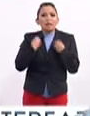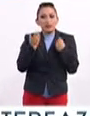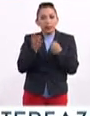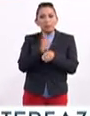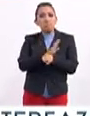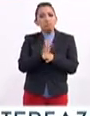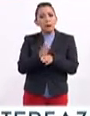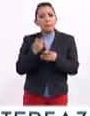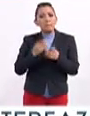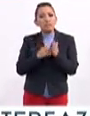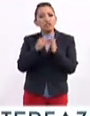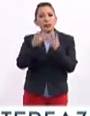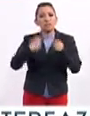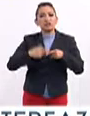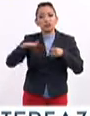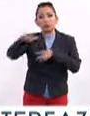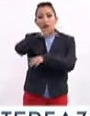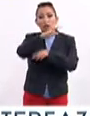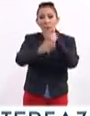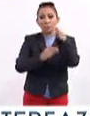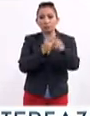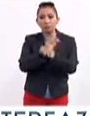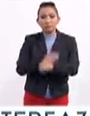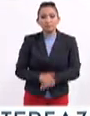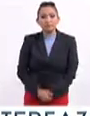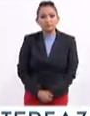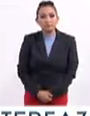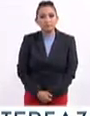in the lives of millions of people across the world.